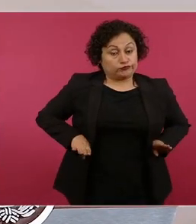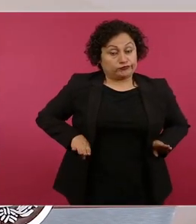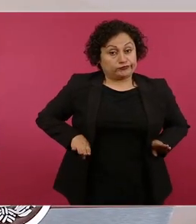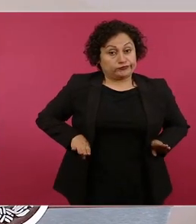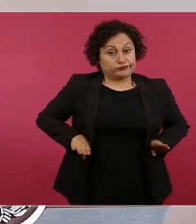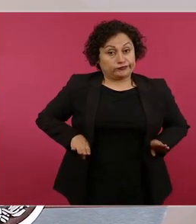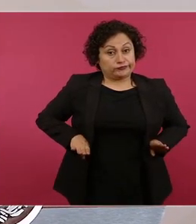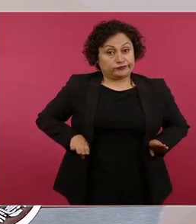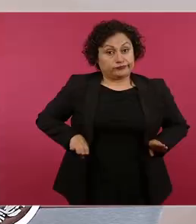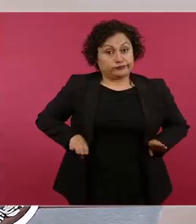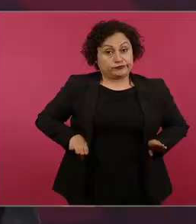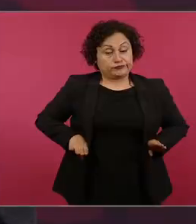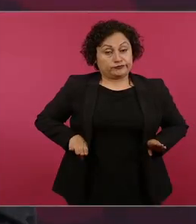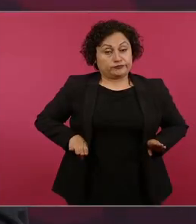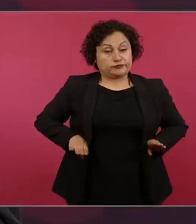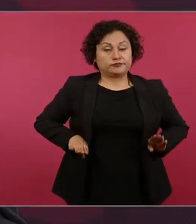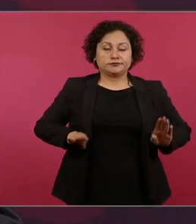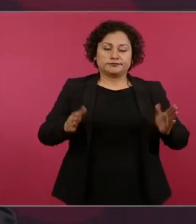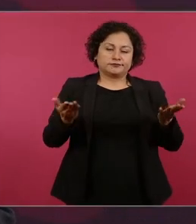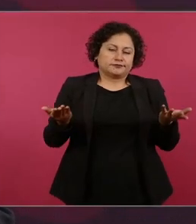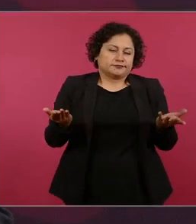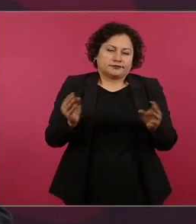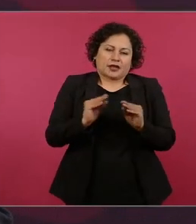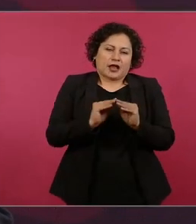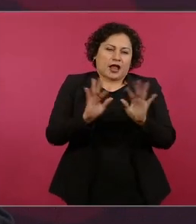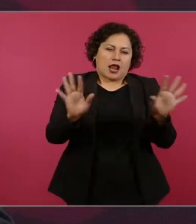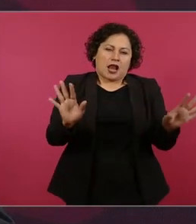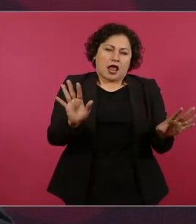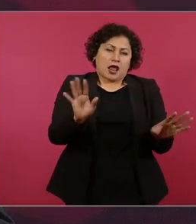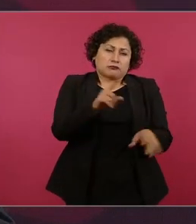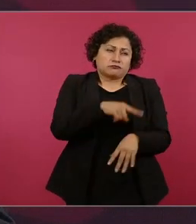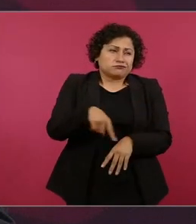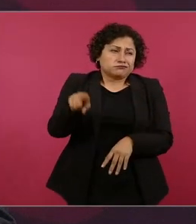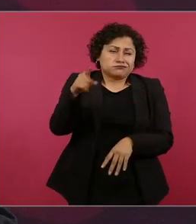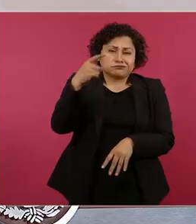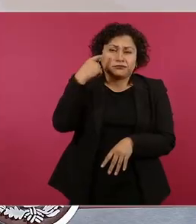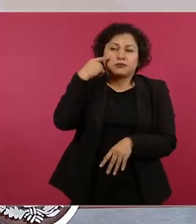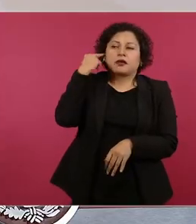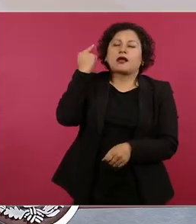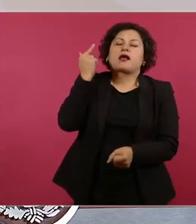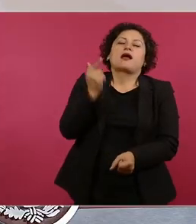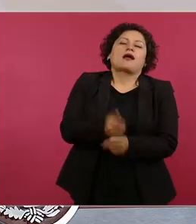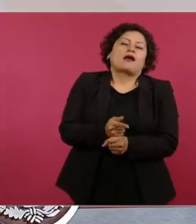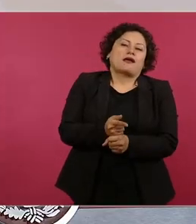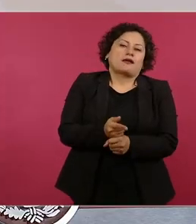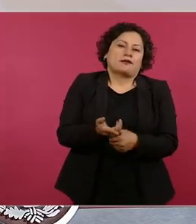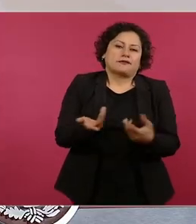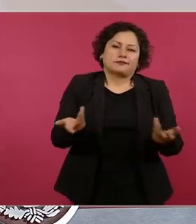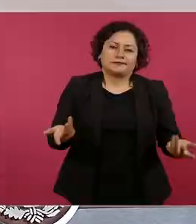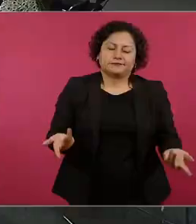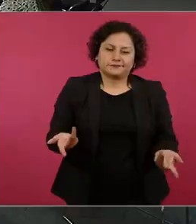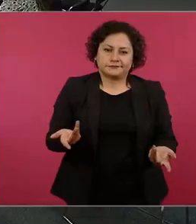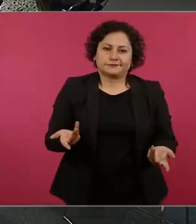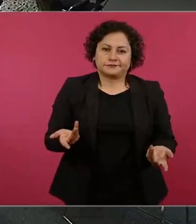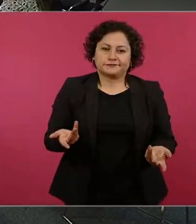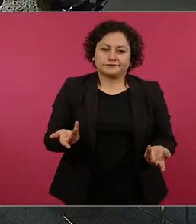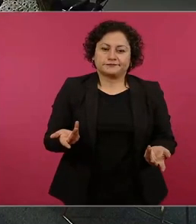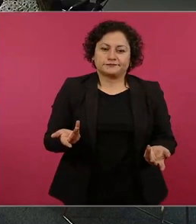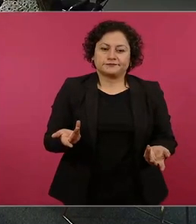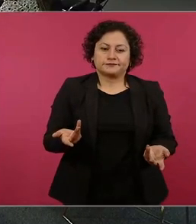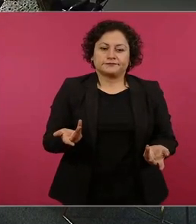ellos uno se da cuenta o sea ya cuando ve